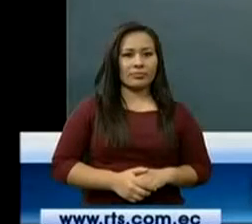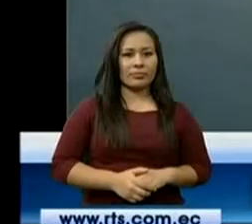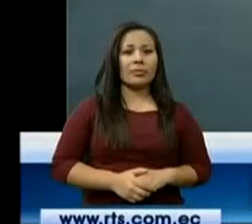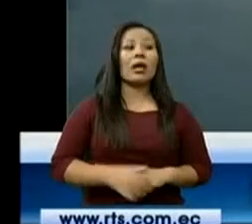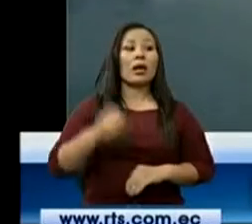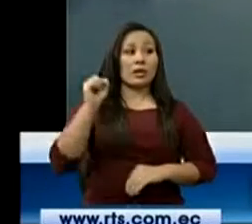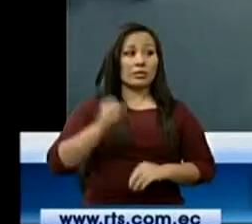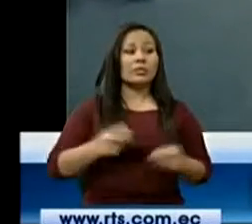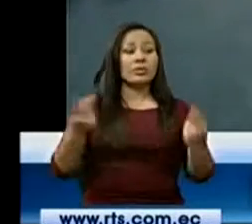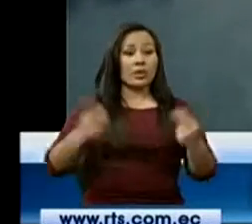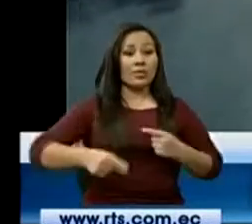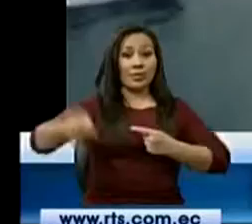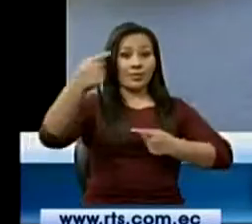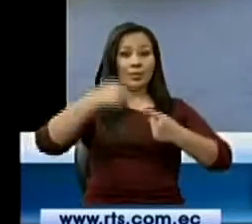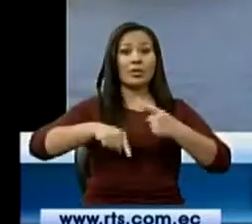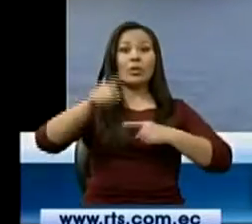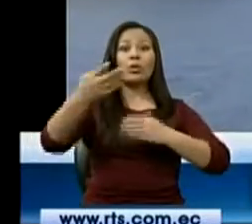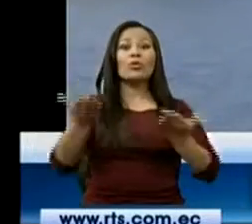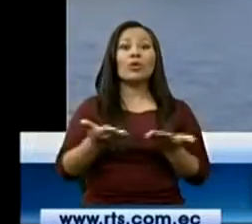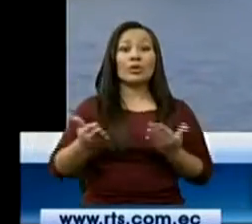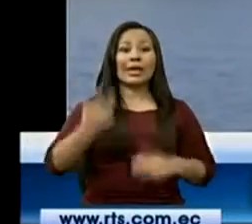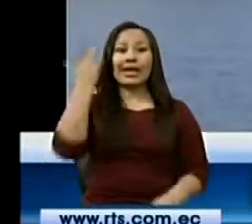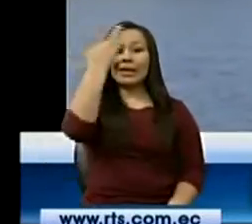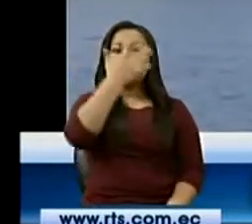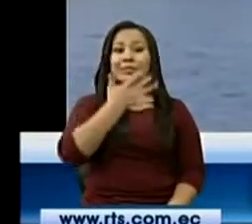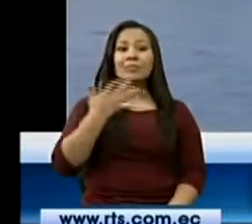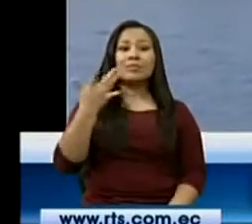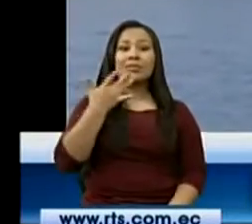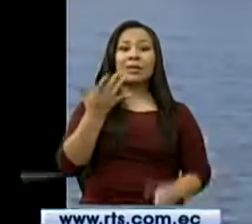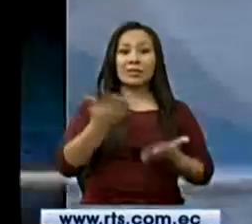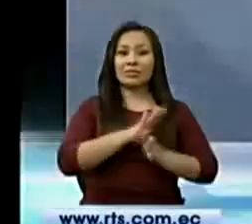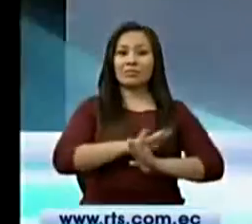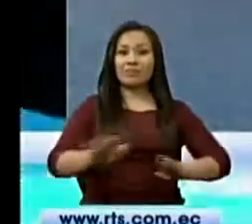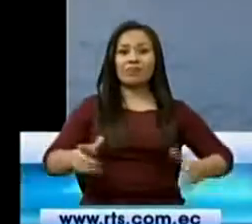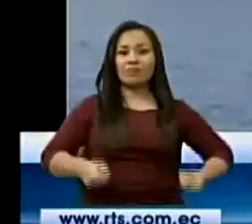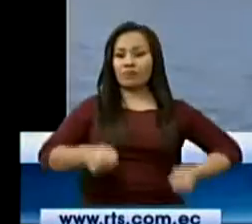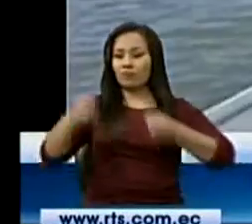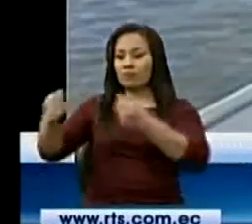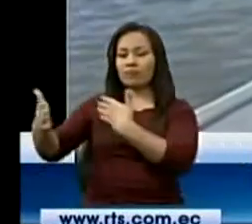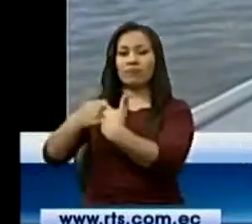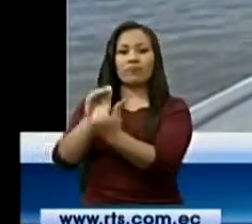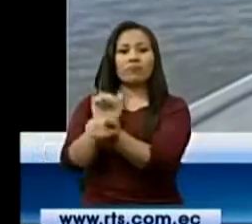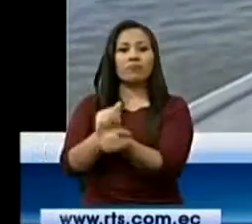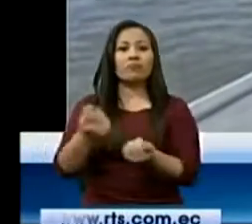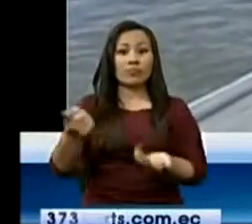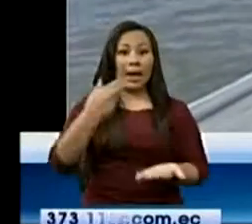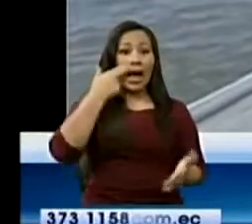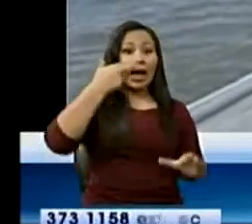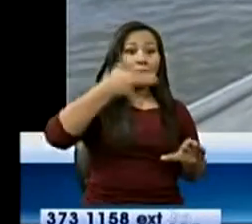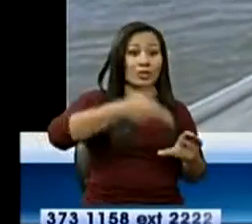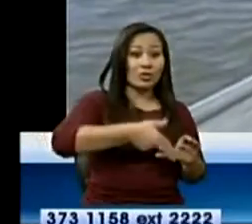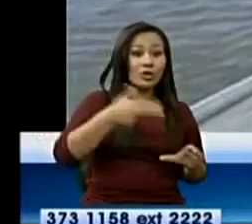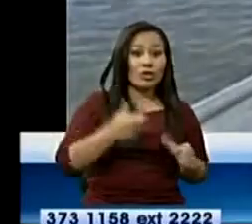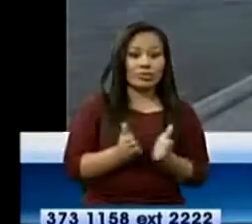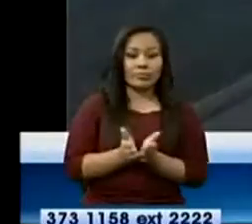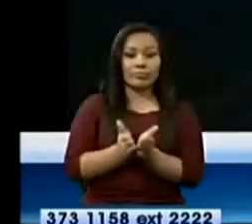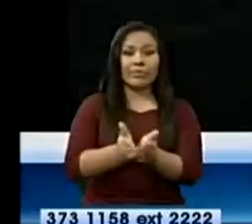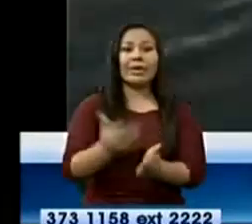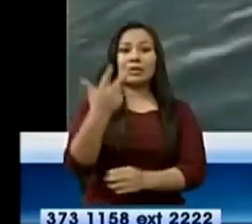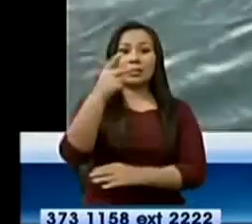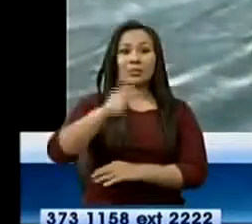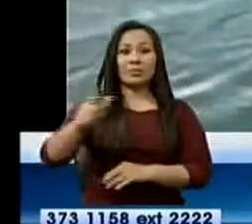Así llegaron hasta el puerto de Esmeraldas, donde fueron entregados a las autoridades respectivas el combustible, el lanchón y los tres